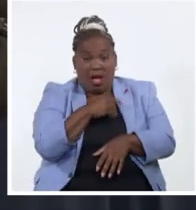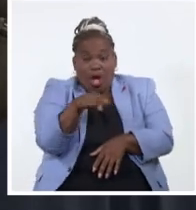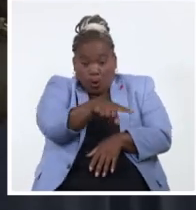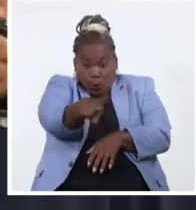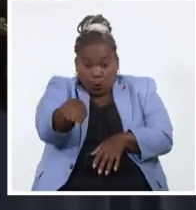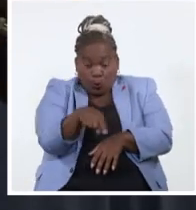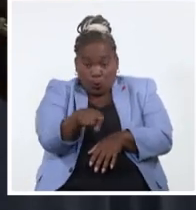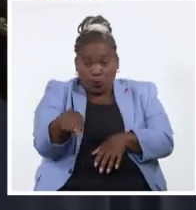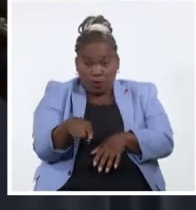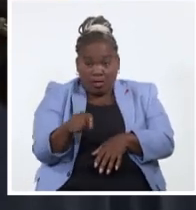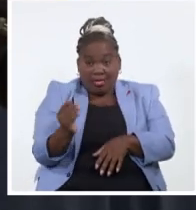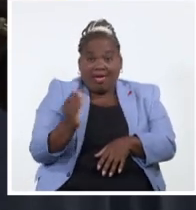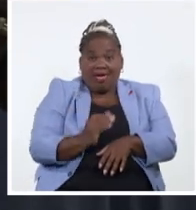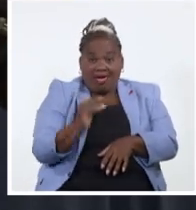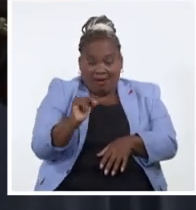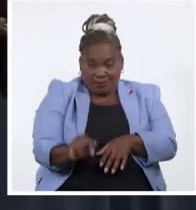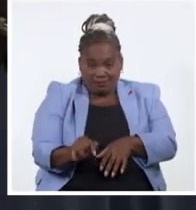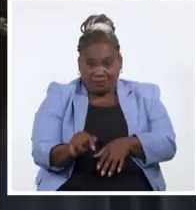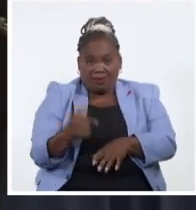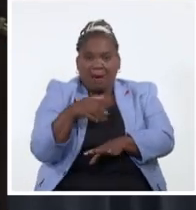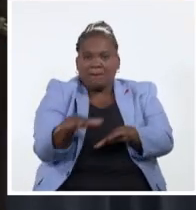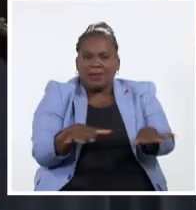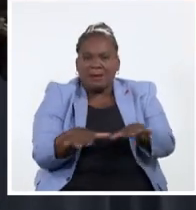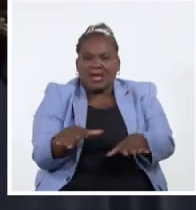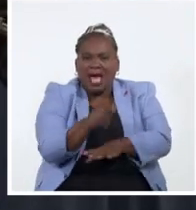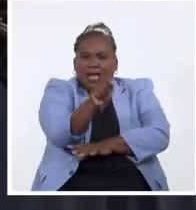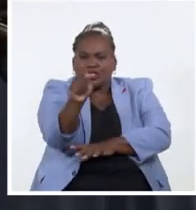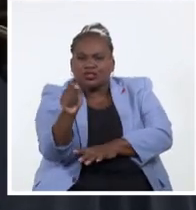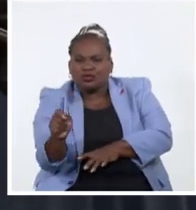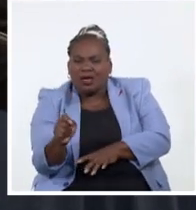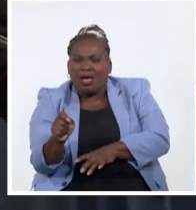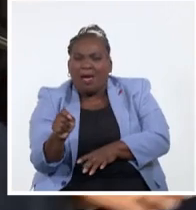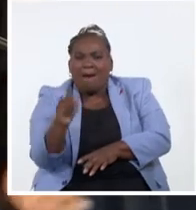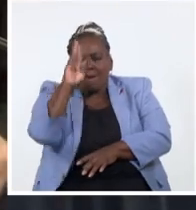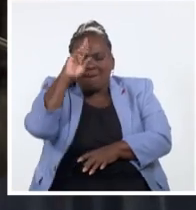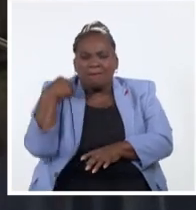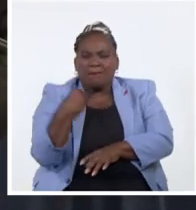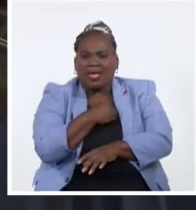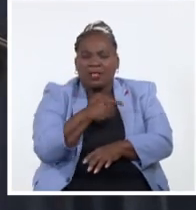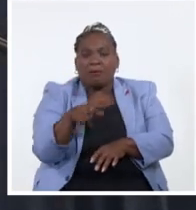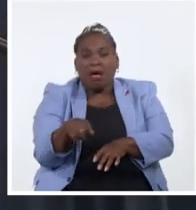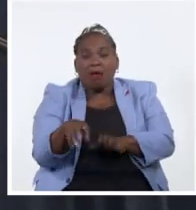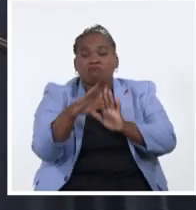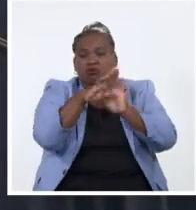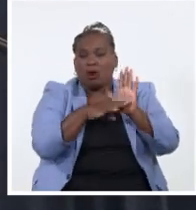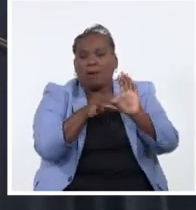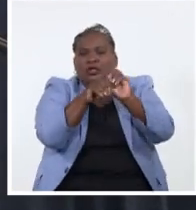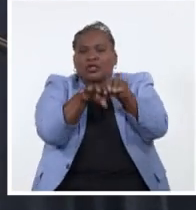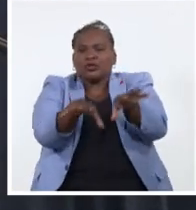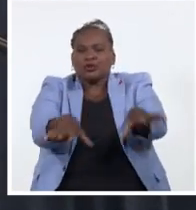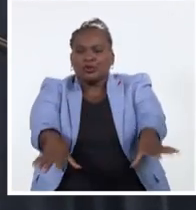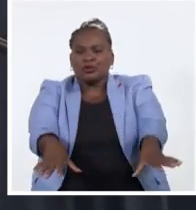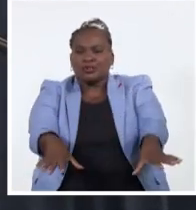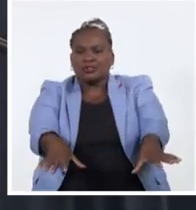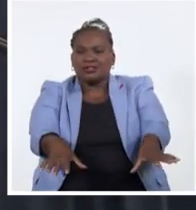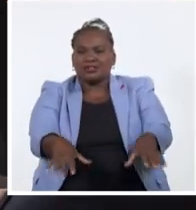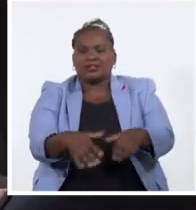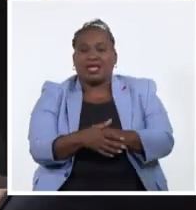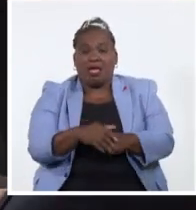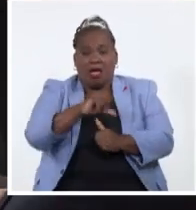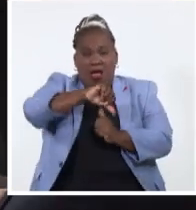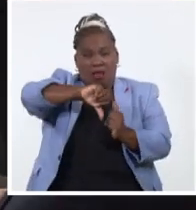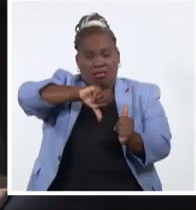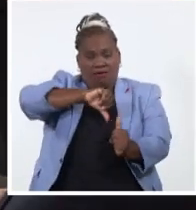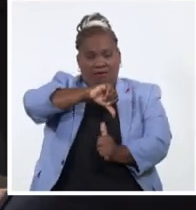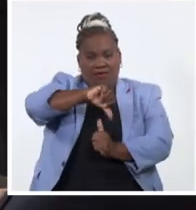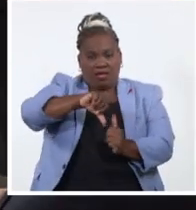especialistas que están por acá y eso abrirá también después las posibilidades para que se programa sea más masivo en todo el Caribe